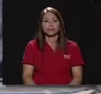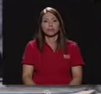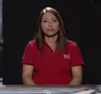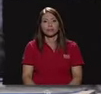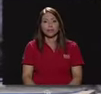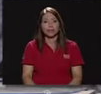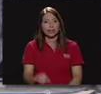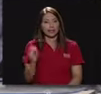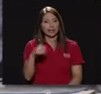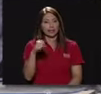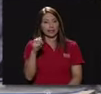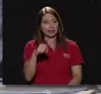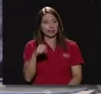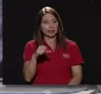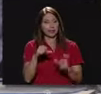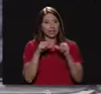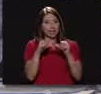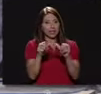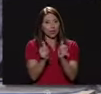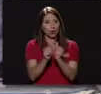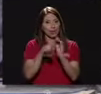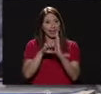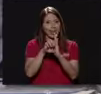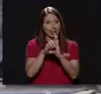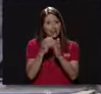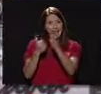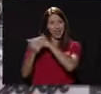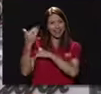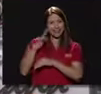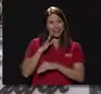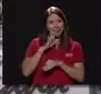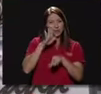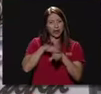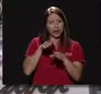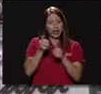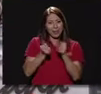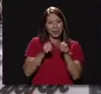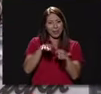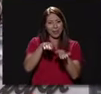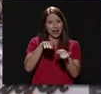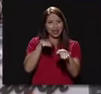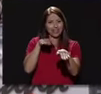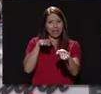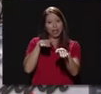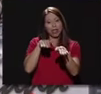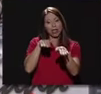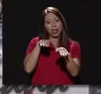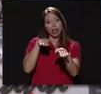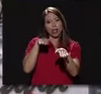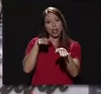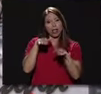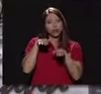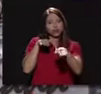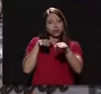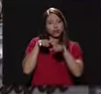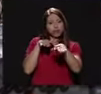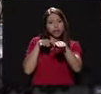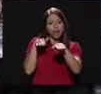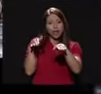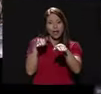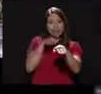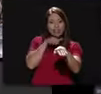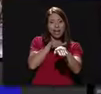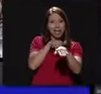Sí, siguiendo con el ejemplo de pasar al otro carril, el carril rápido, efectivamente, el tema